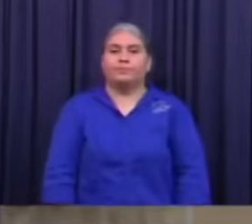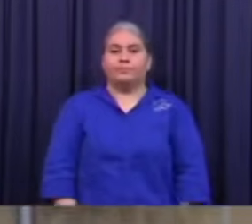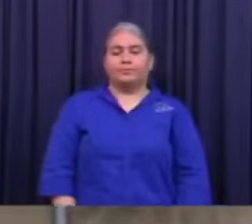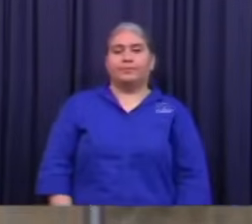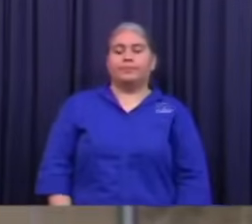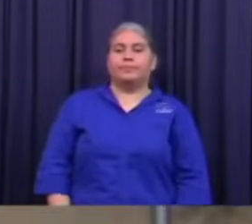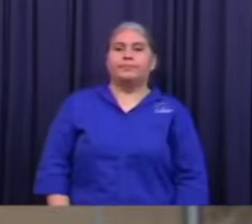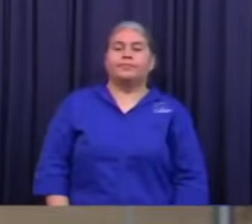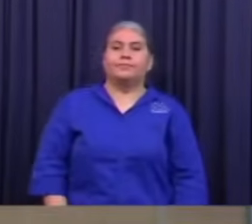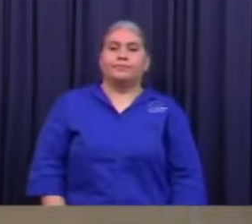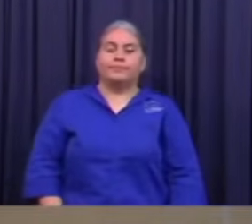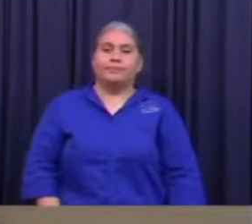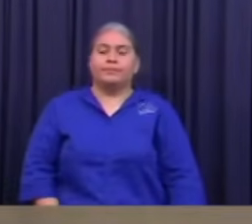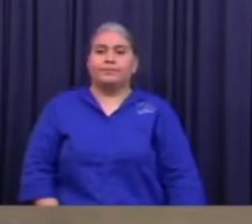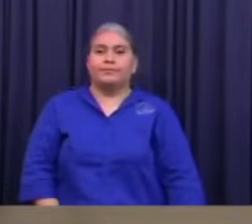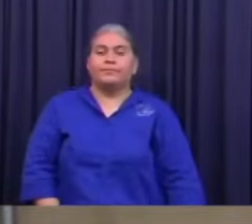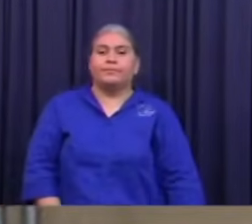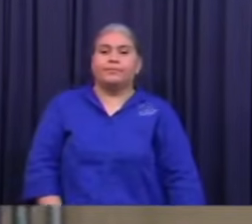tiene